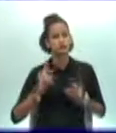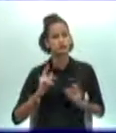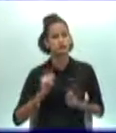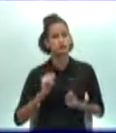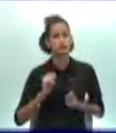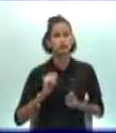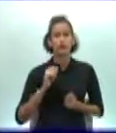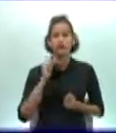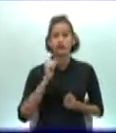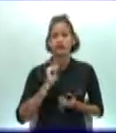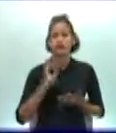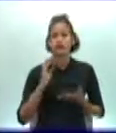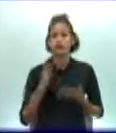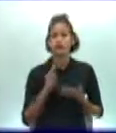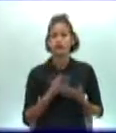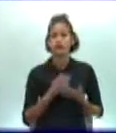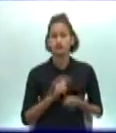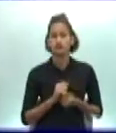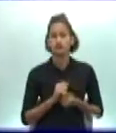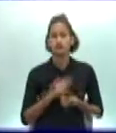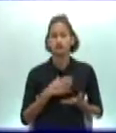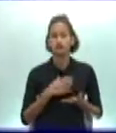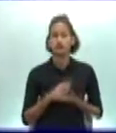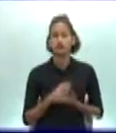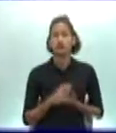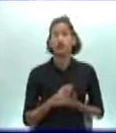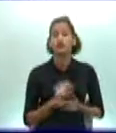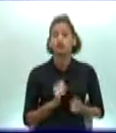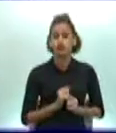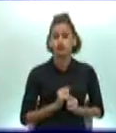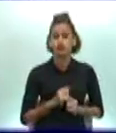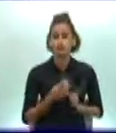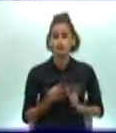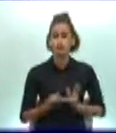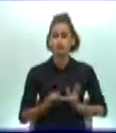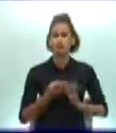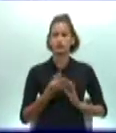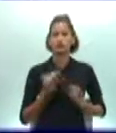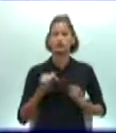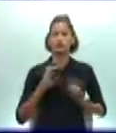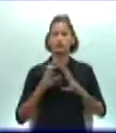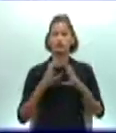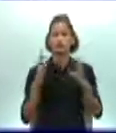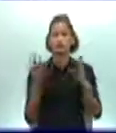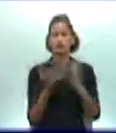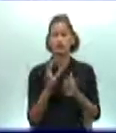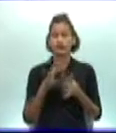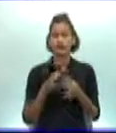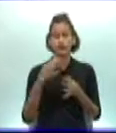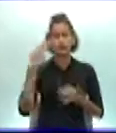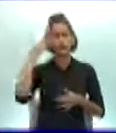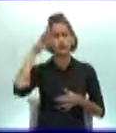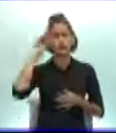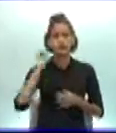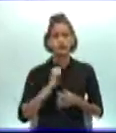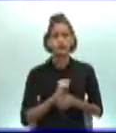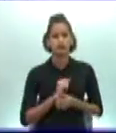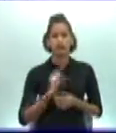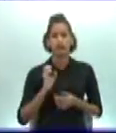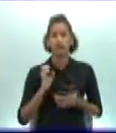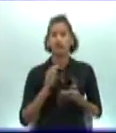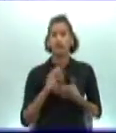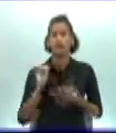supuesto, para continuar desentrañando este fascinante mundo de la geografía cubana. Para el encuentro